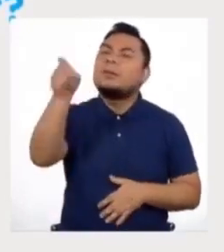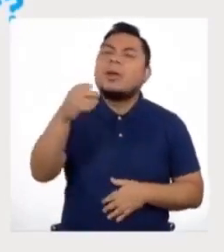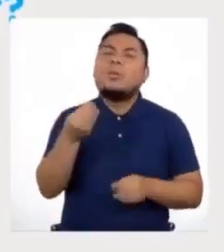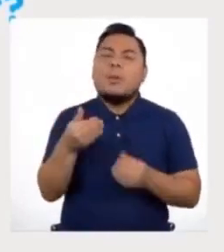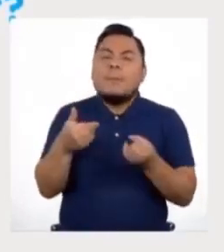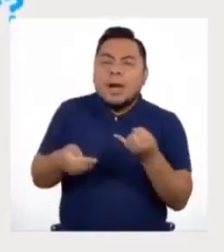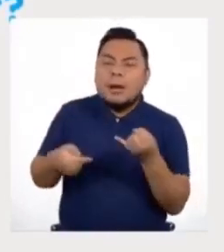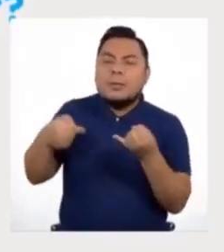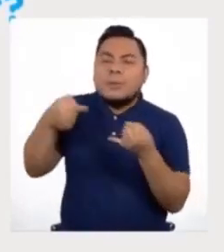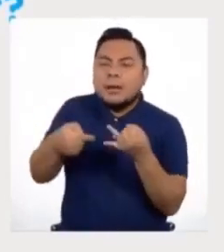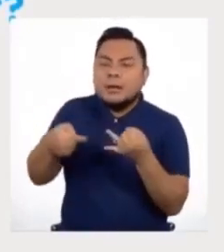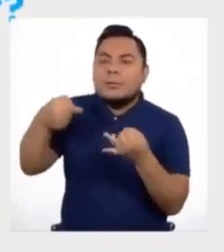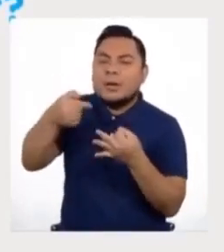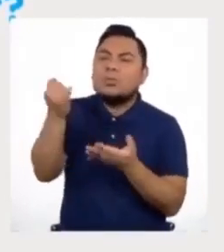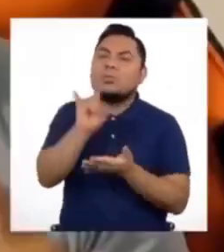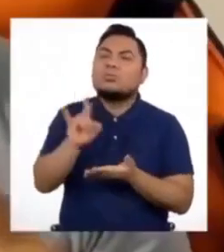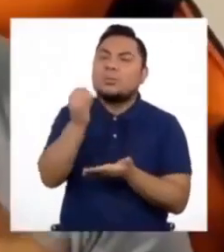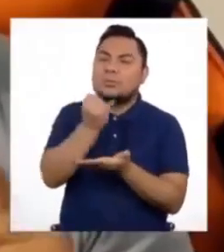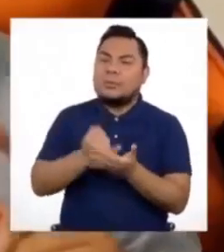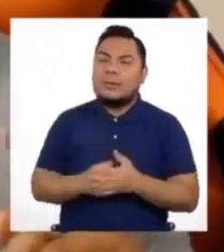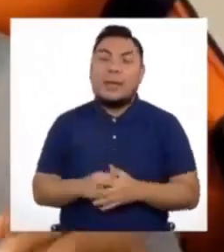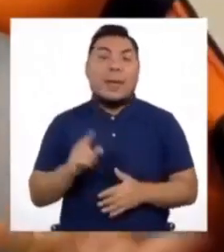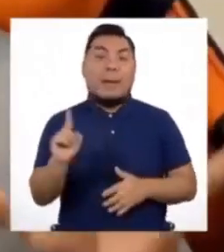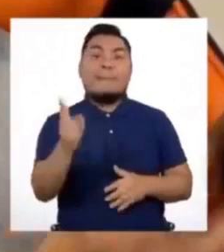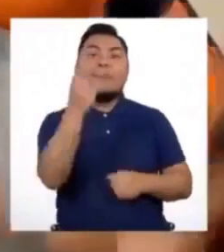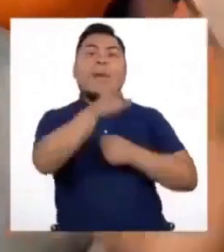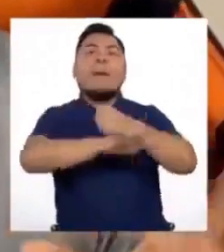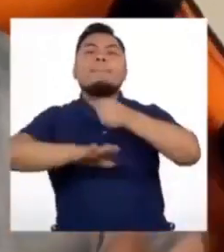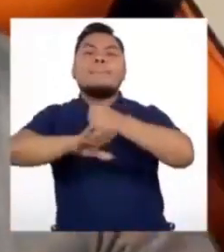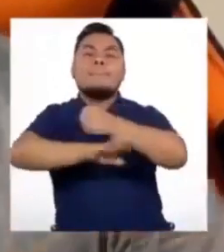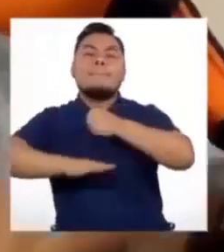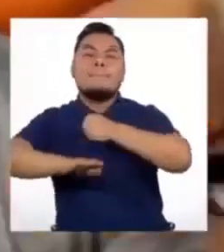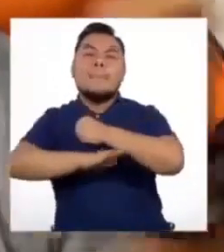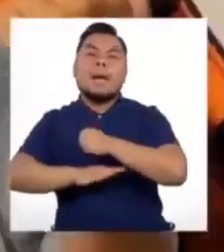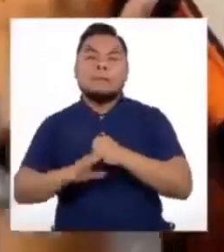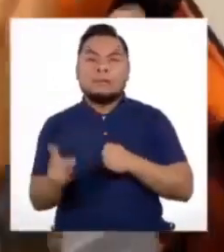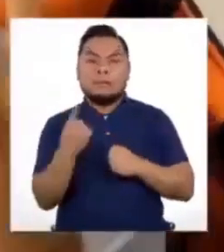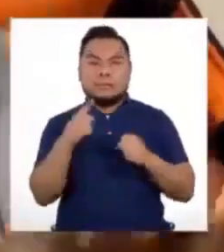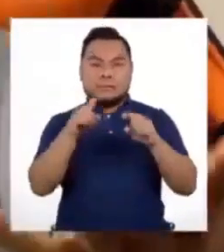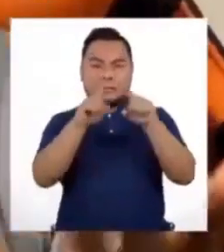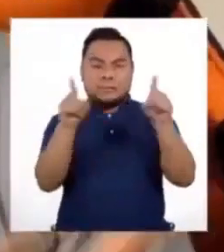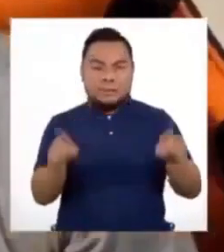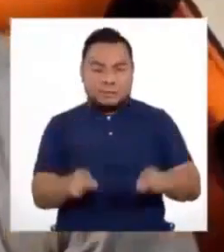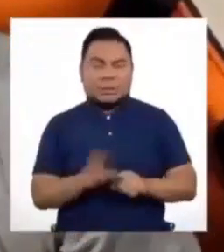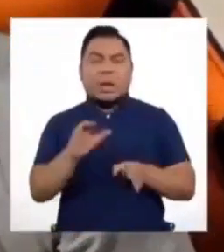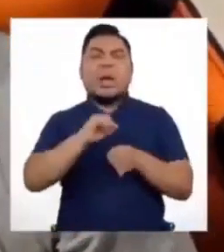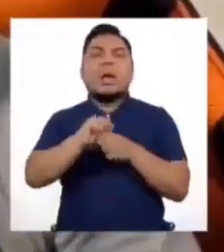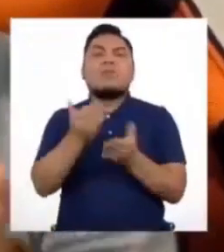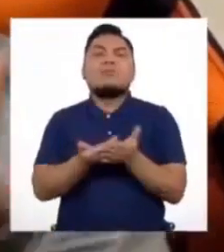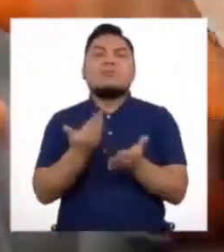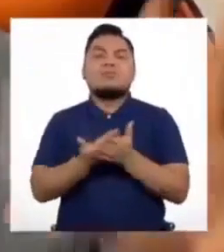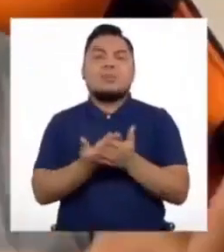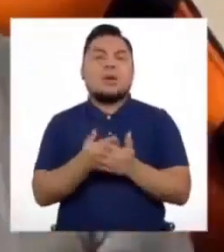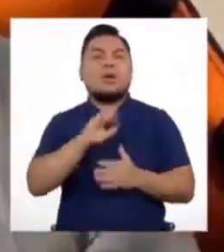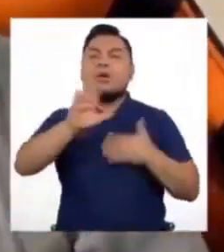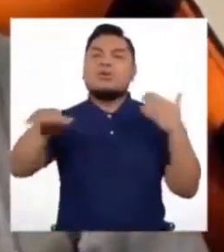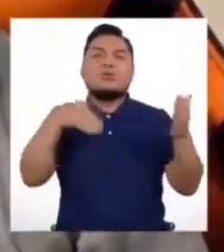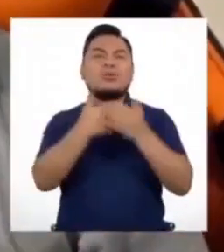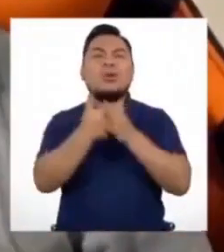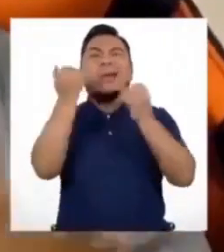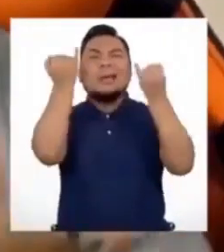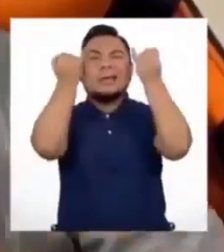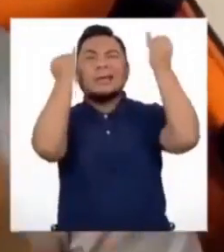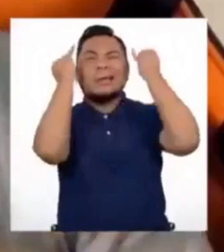para dibujar? Lo primero es el boceto. En el boceto tenemos que soltar y volcar en el papel todas las ideas que